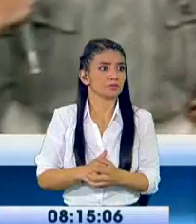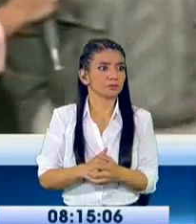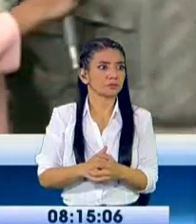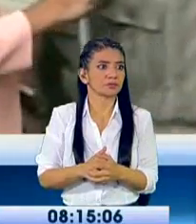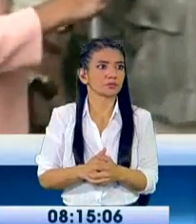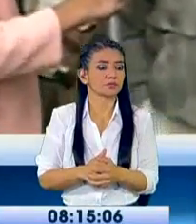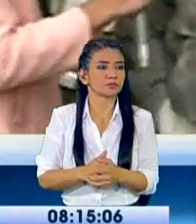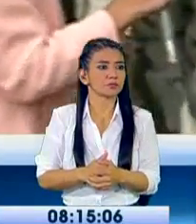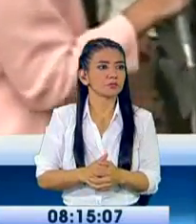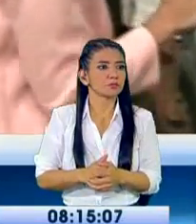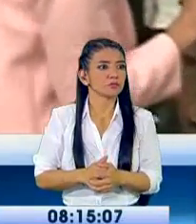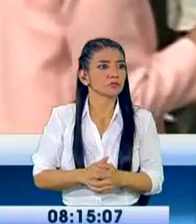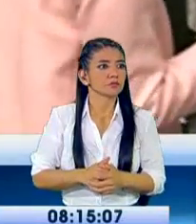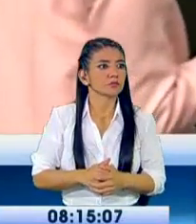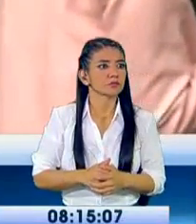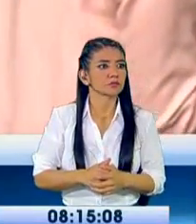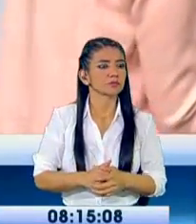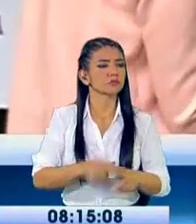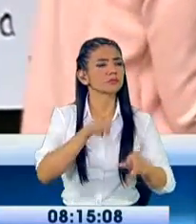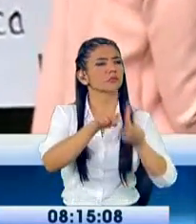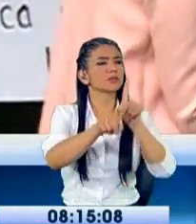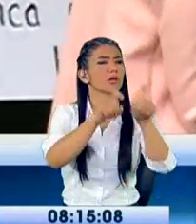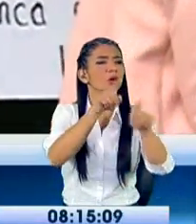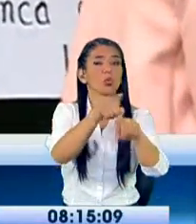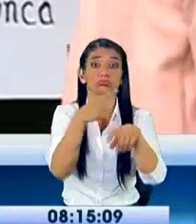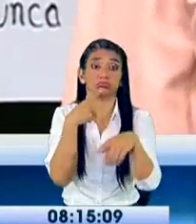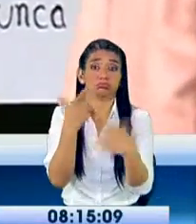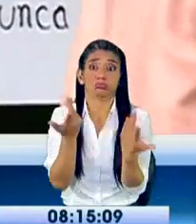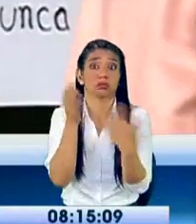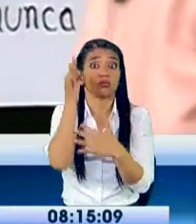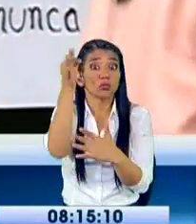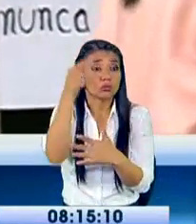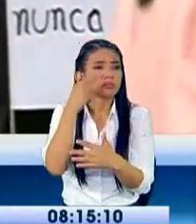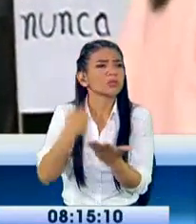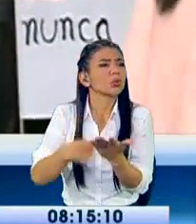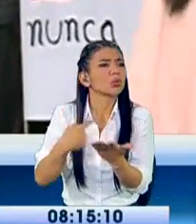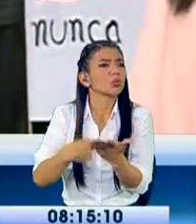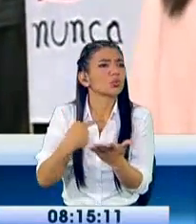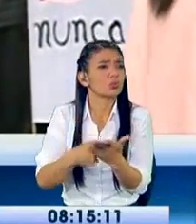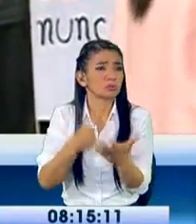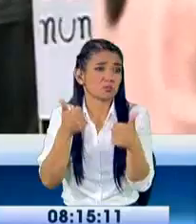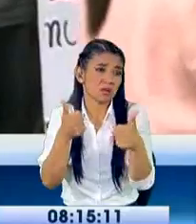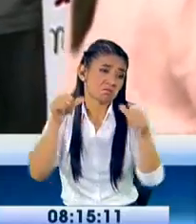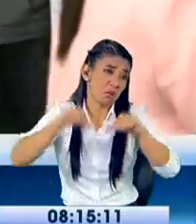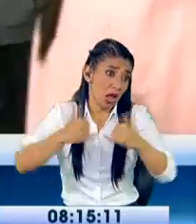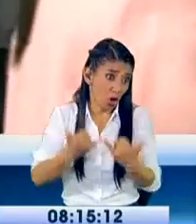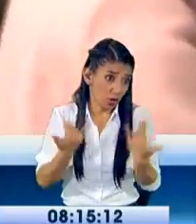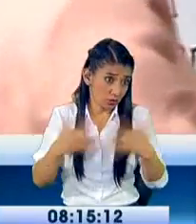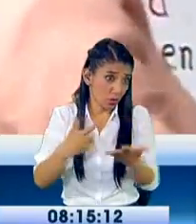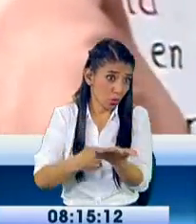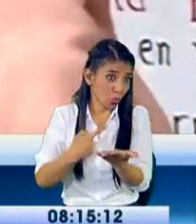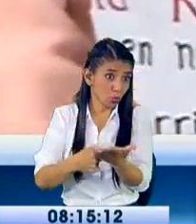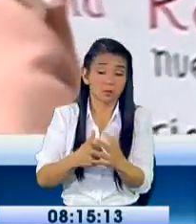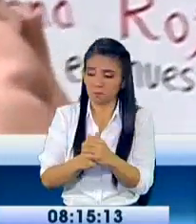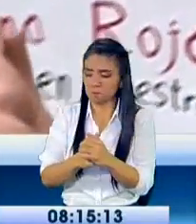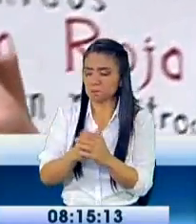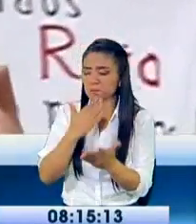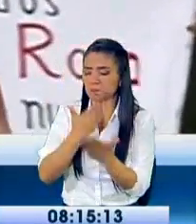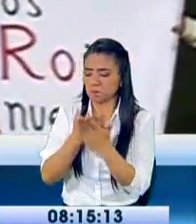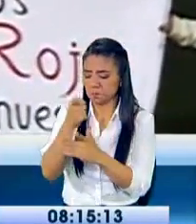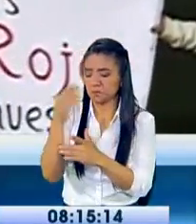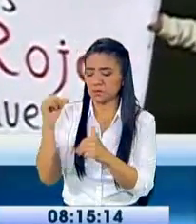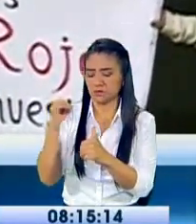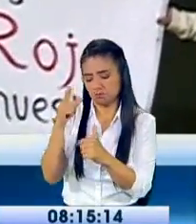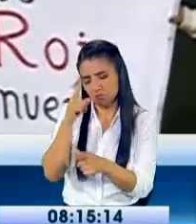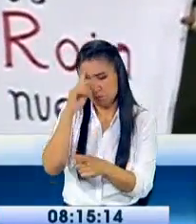sexuales. Nosotros ahí tuvimos que hacer una marcha pacífica ante el alcalde